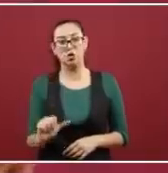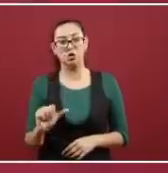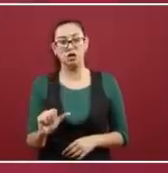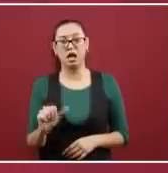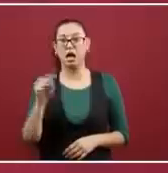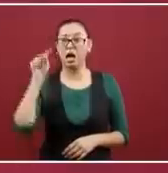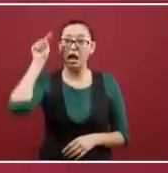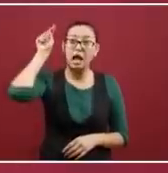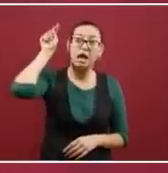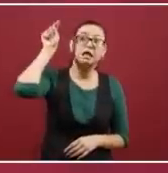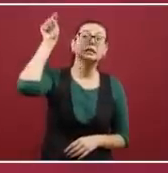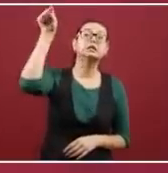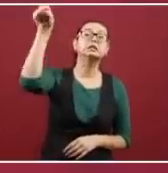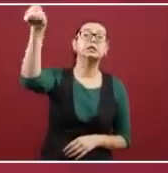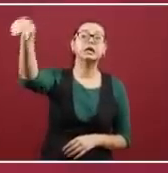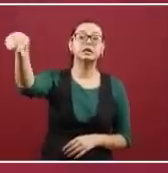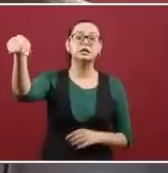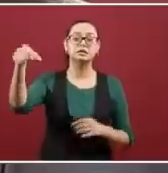set